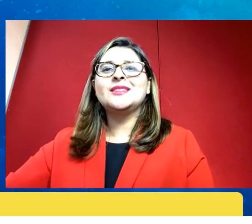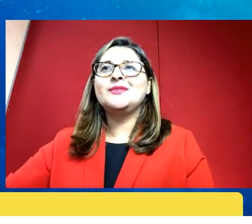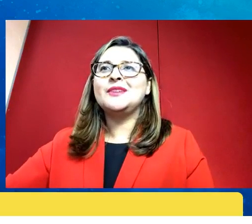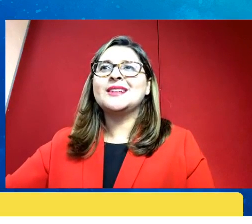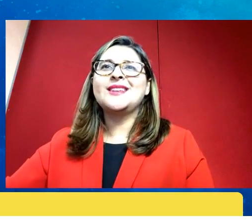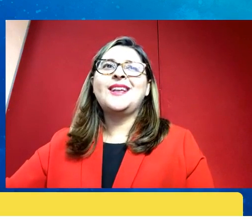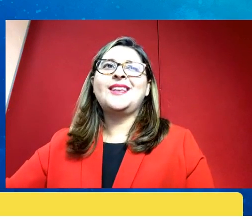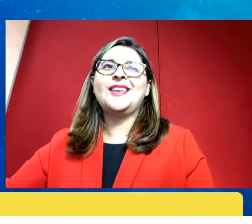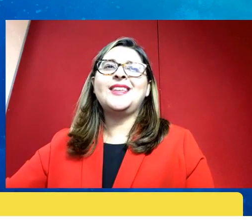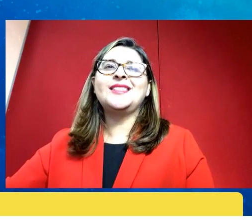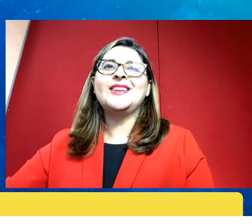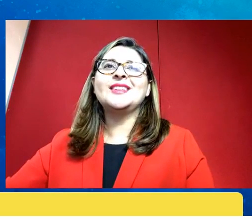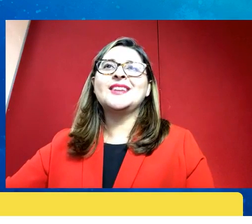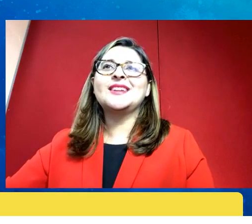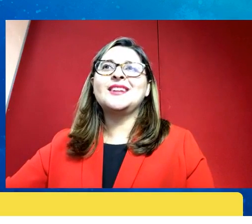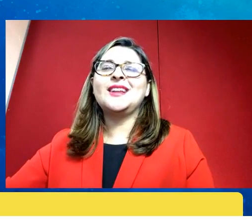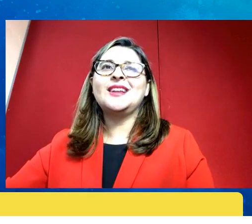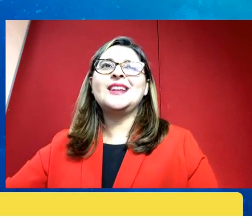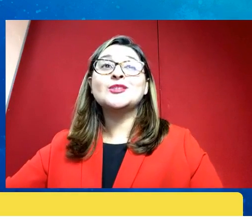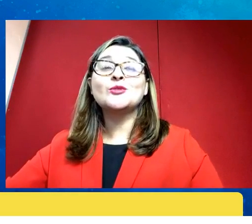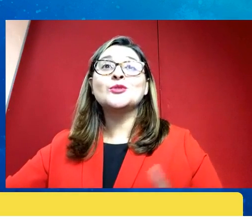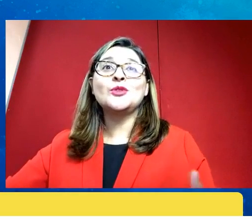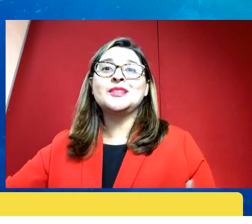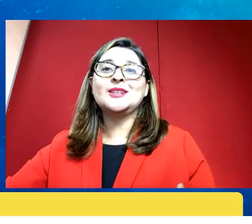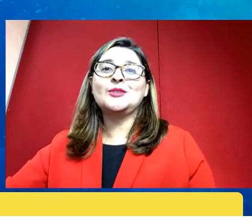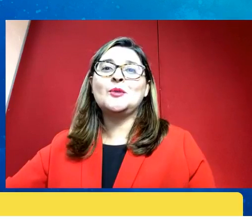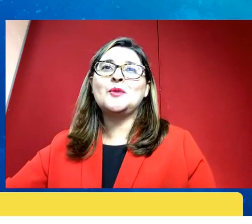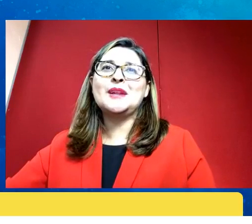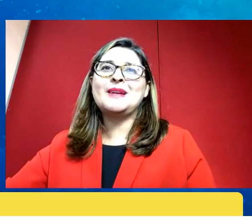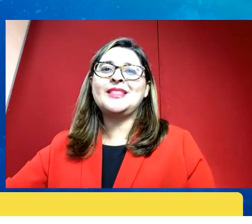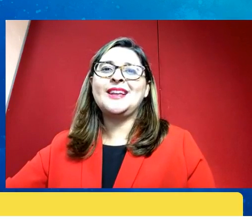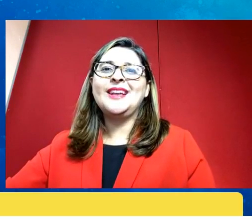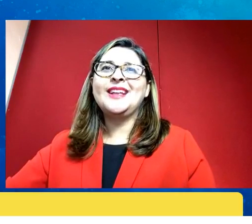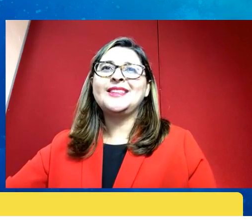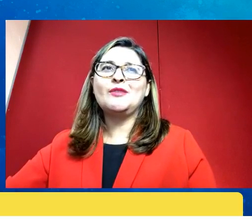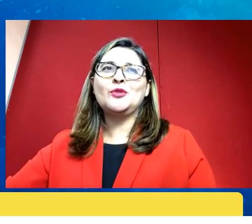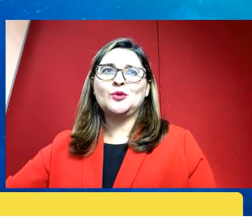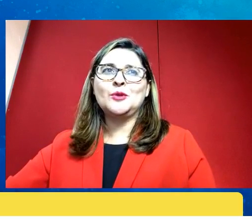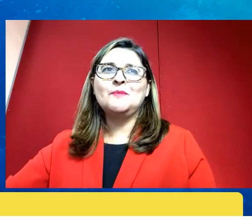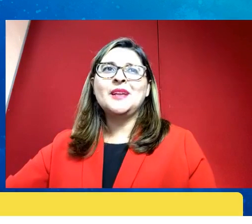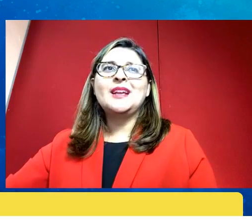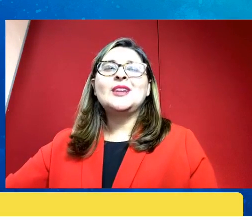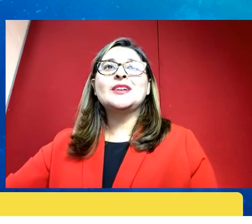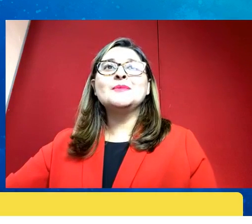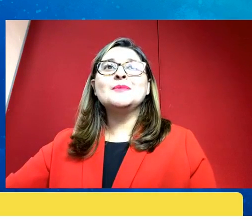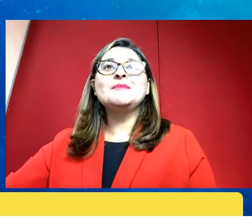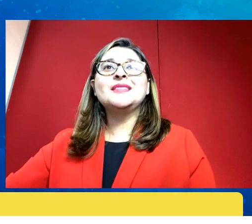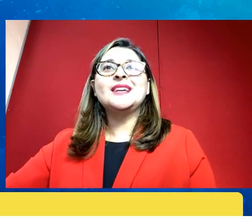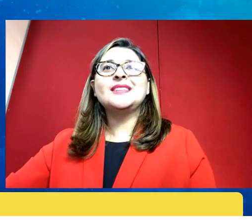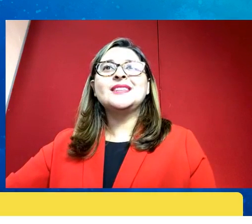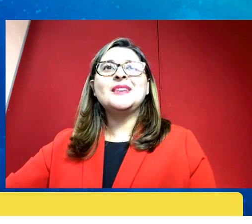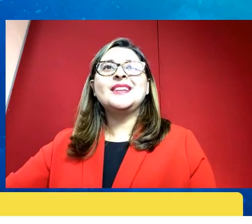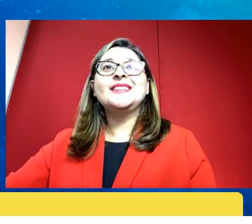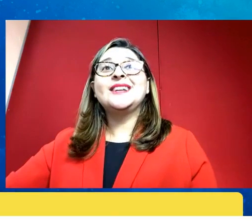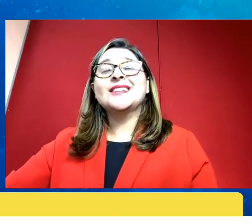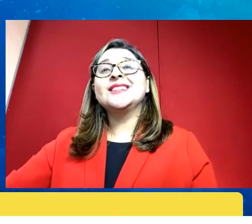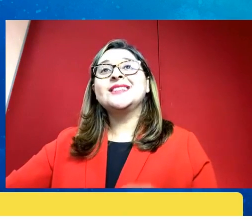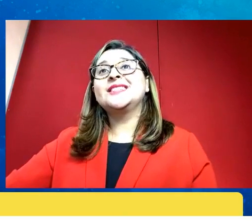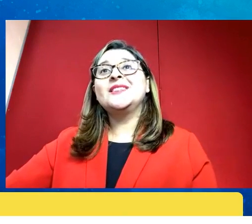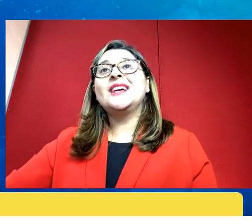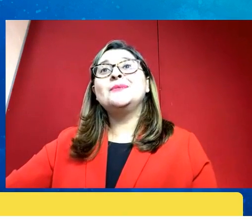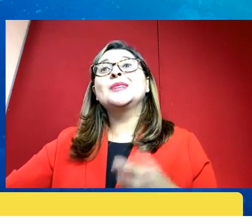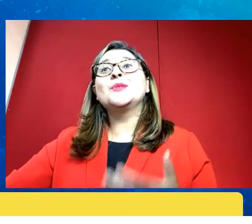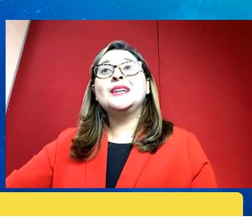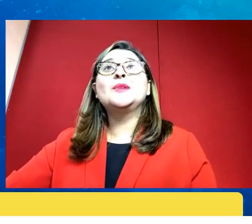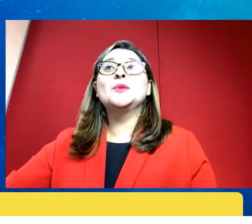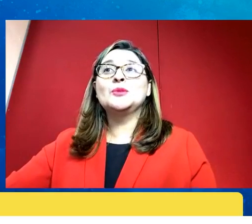científicos y científicas que deben dar las soluciones, ¿cierto?, a los problemas del futuro. Los queremos invitar también a indicar si